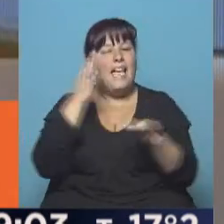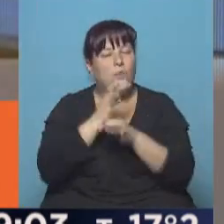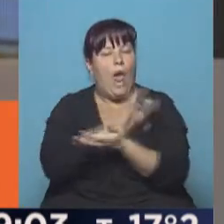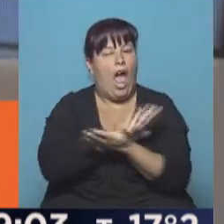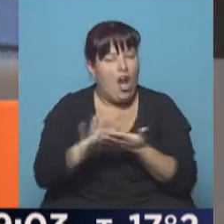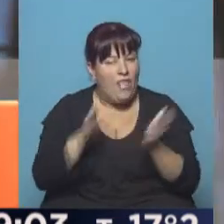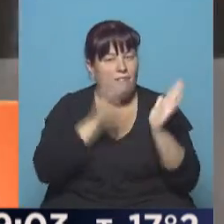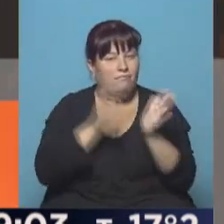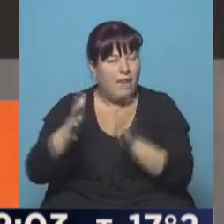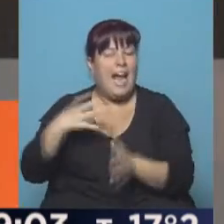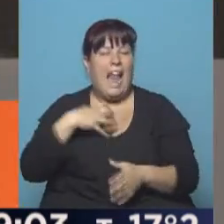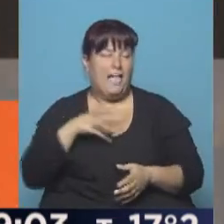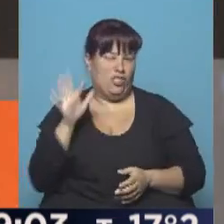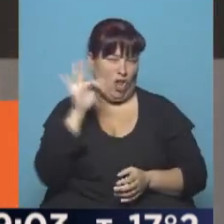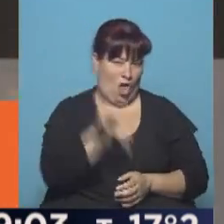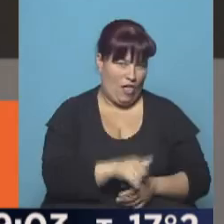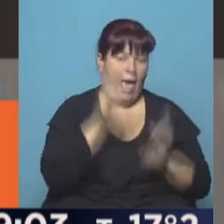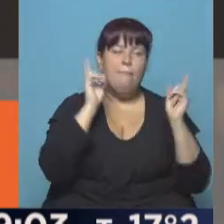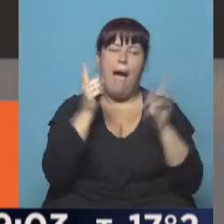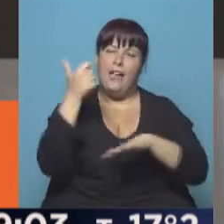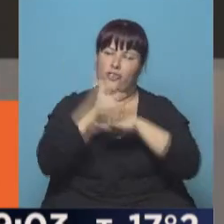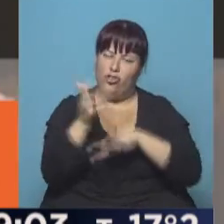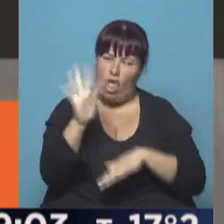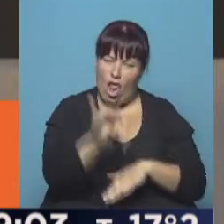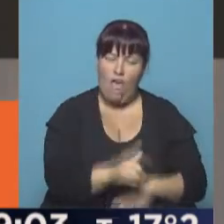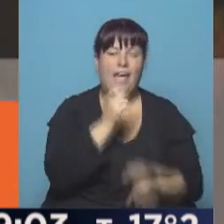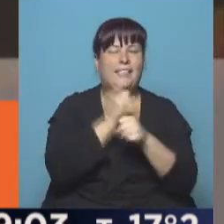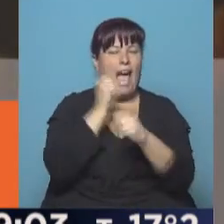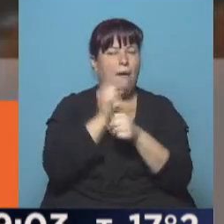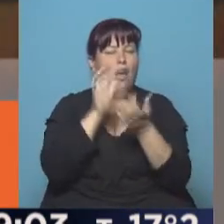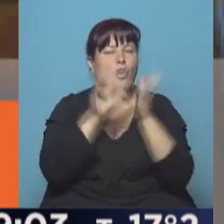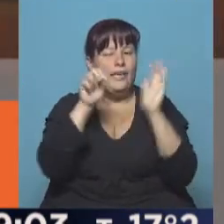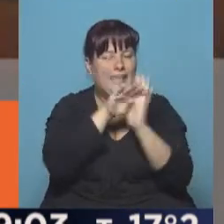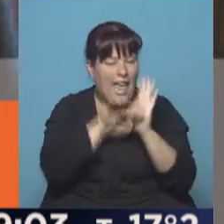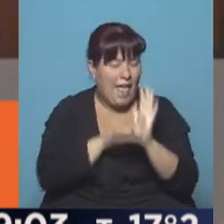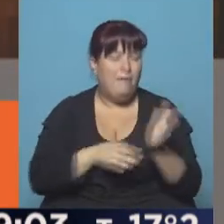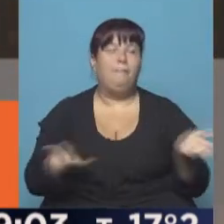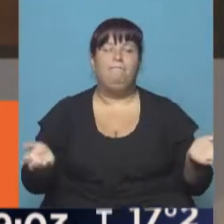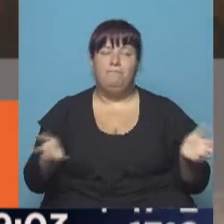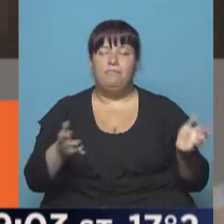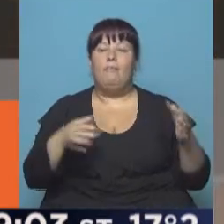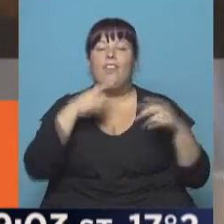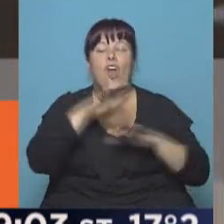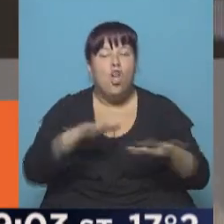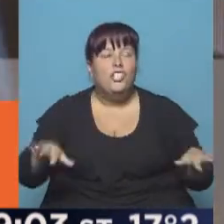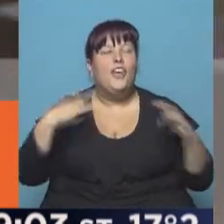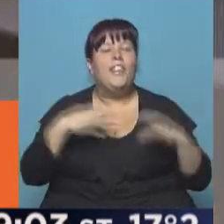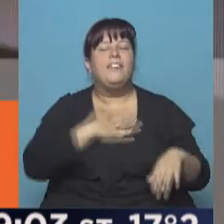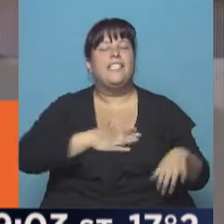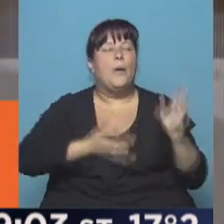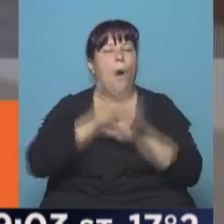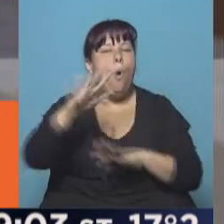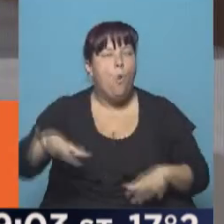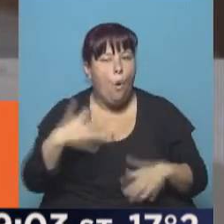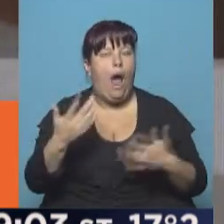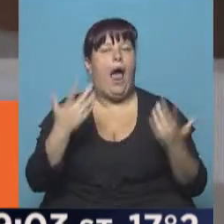ordenada con clase todos los días con maestros que estén todos los días que trabajen sobre los contenidos sociedad con que los chicos sientan que van a un lugar